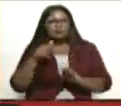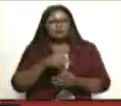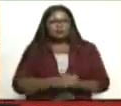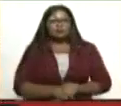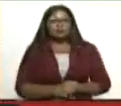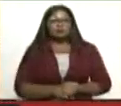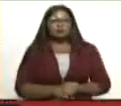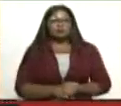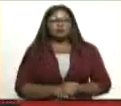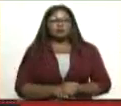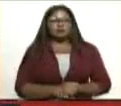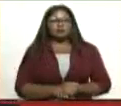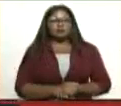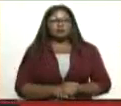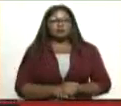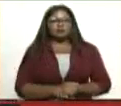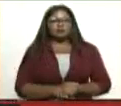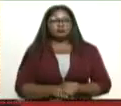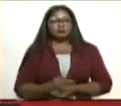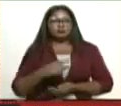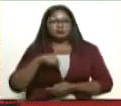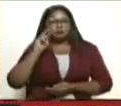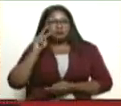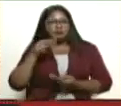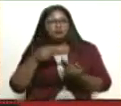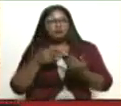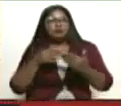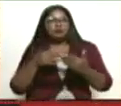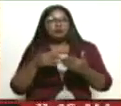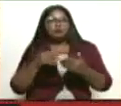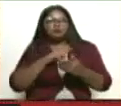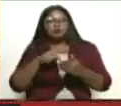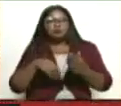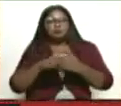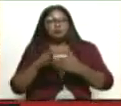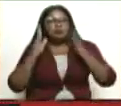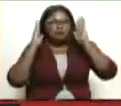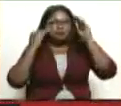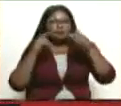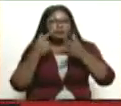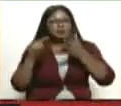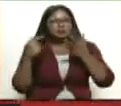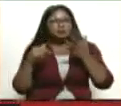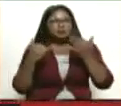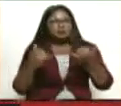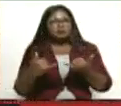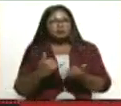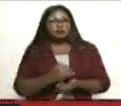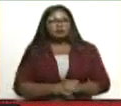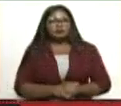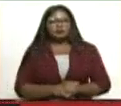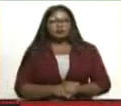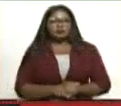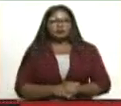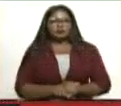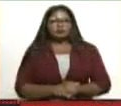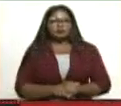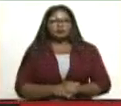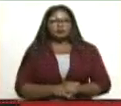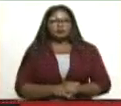a resolver los problemas estructurales, pero por lo menos atender cosas de orden de desarrollo social más